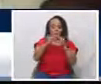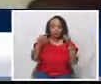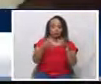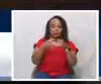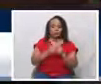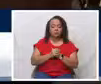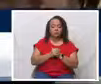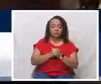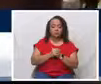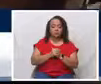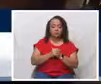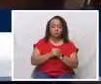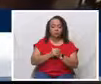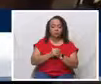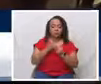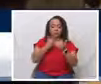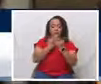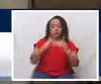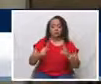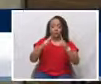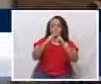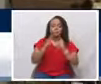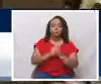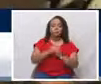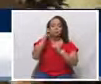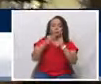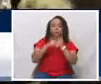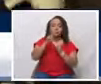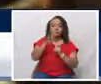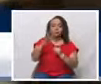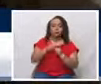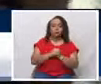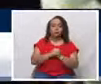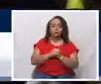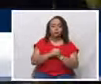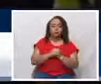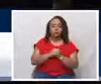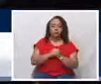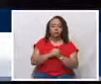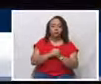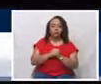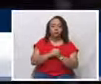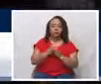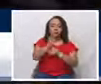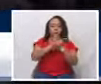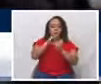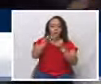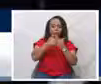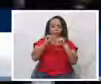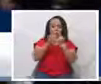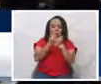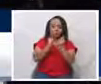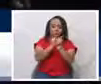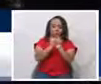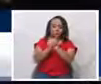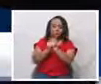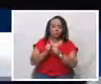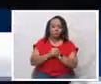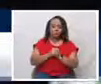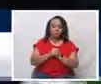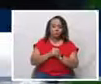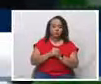hizo presente en París 2024. Ahí parte de toda la delegación, atletas